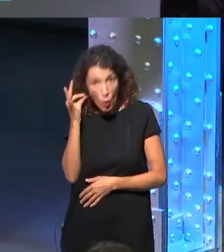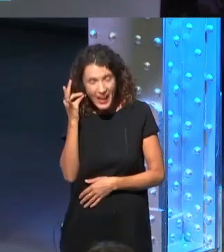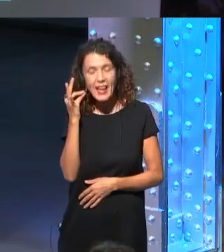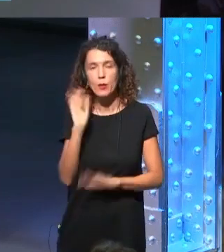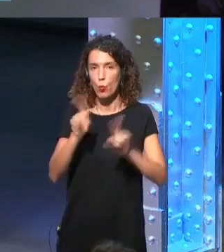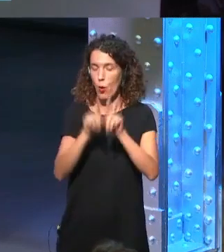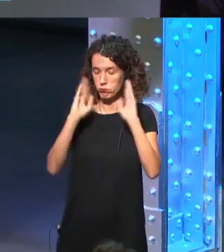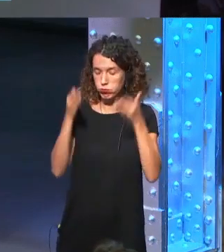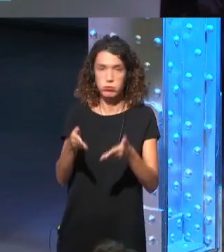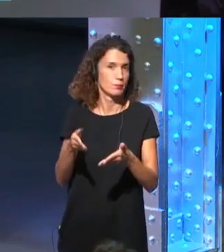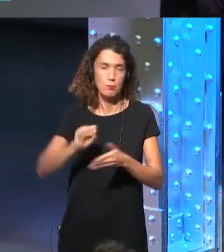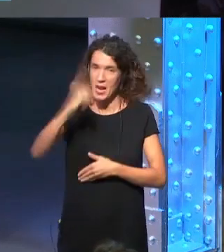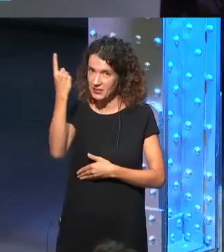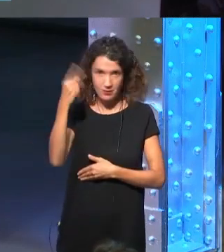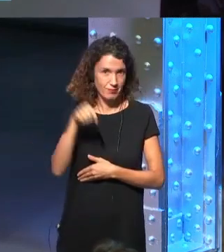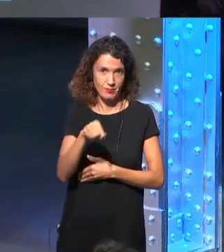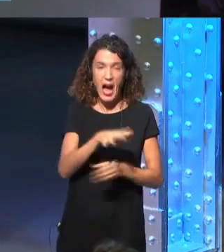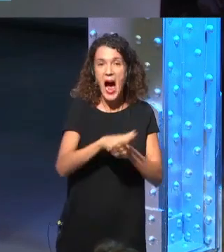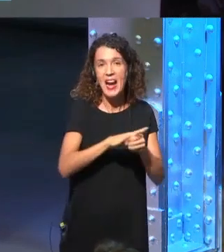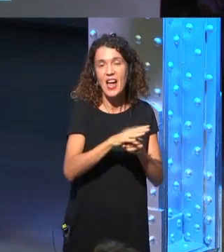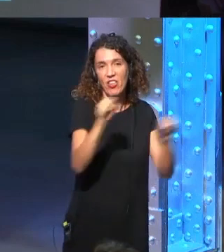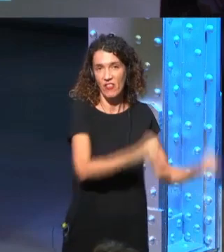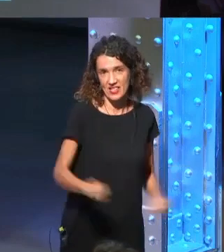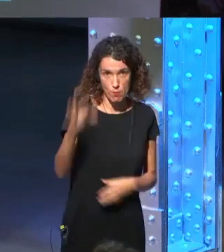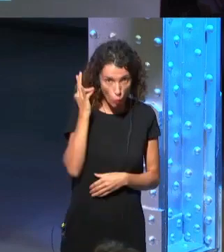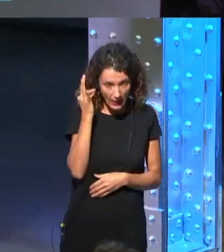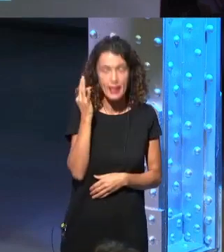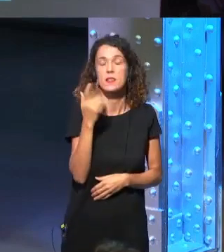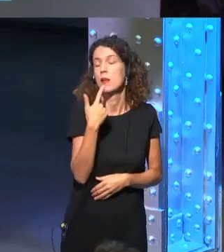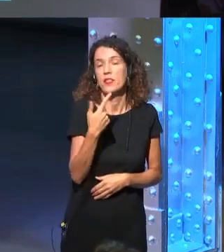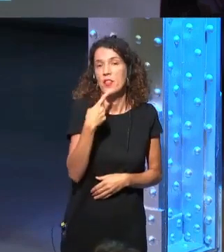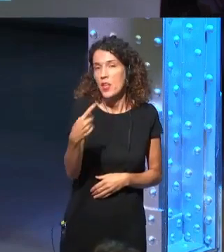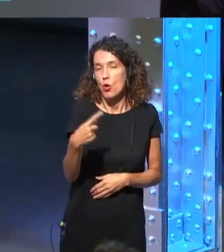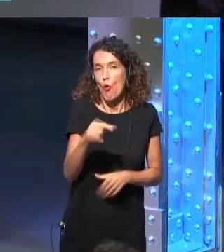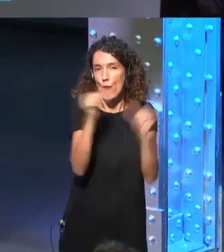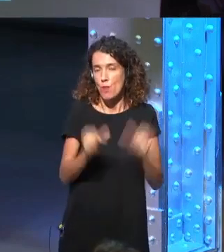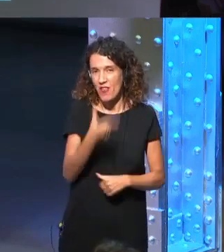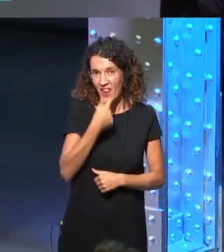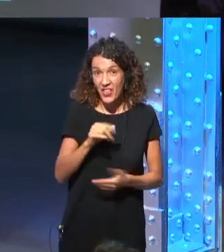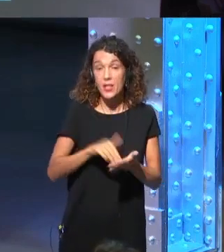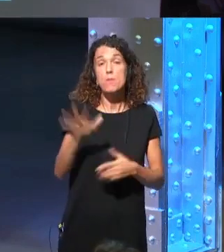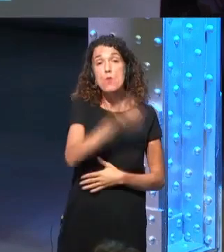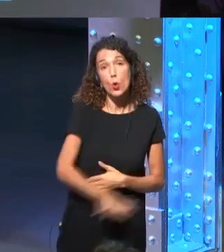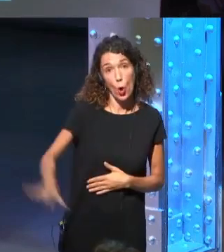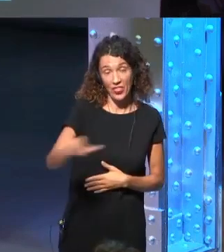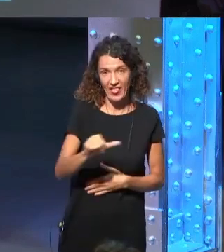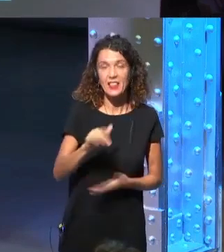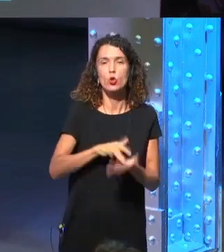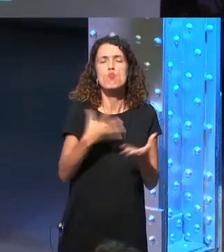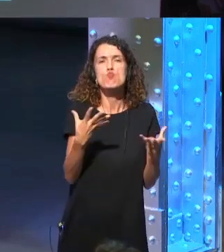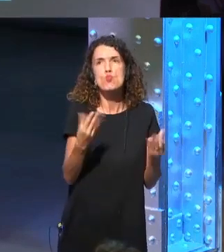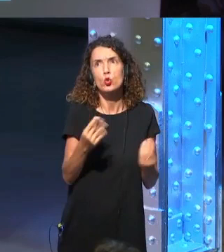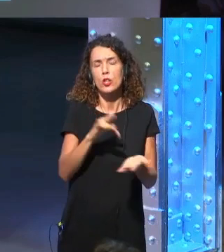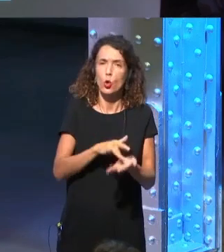centrado específicamente en esa área. Para decirlo de una forma sencilla, en el mundo occidental ha habido muchas